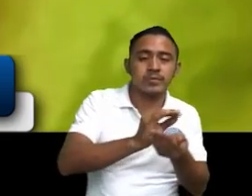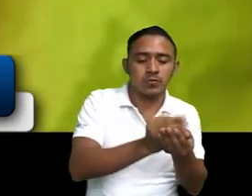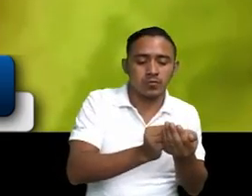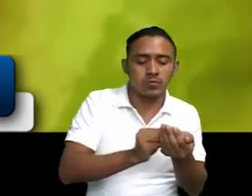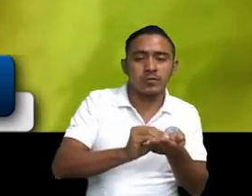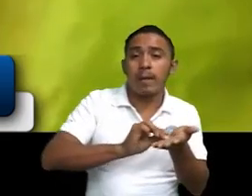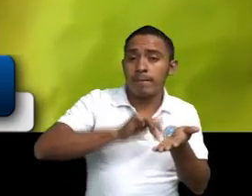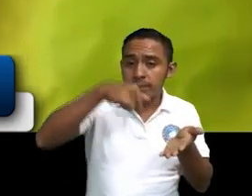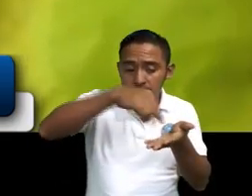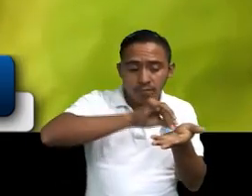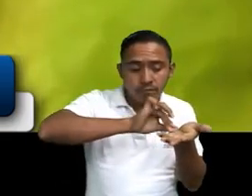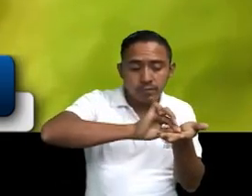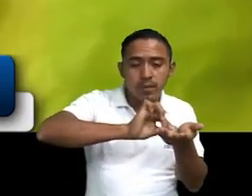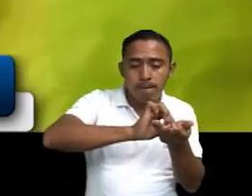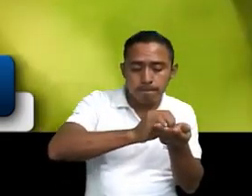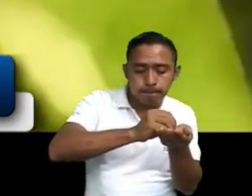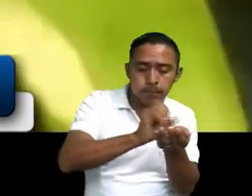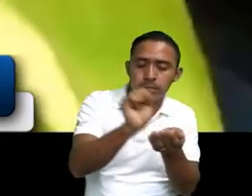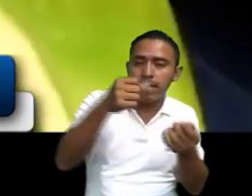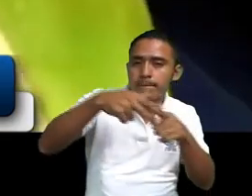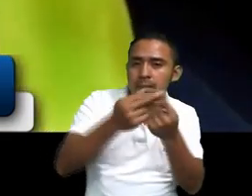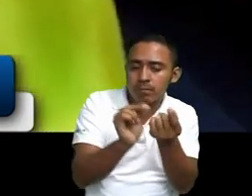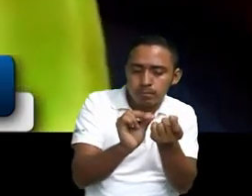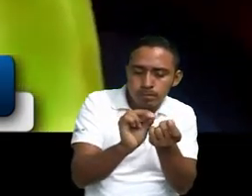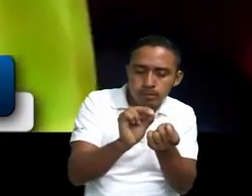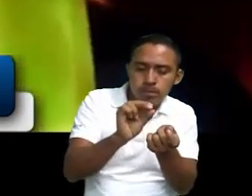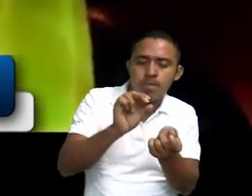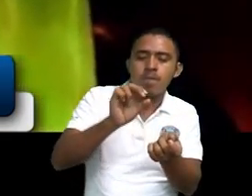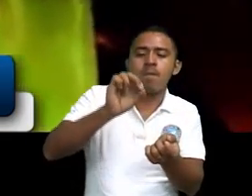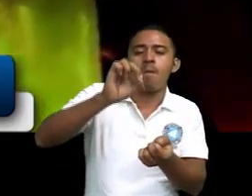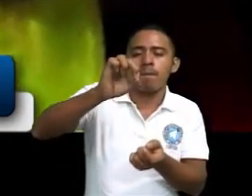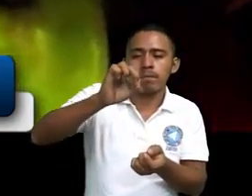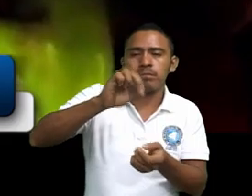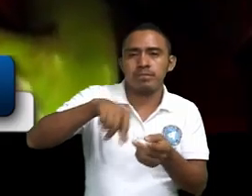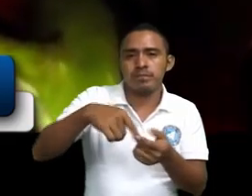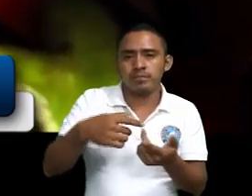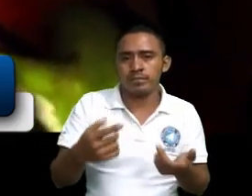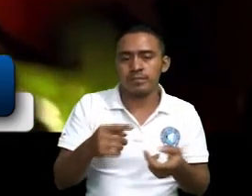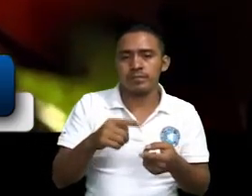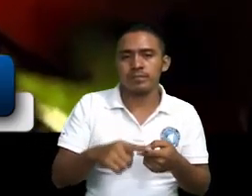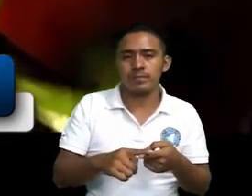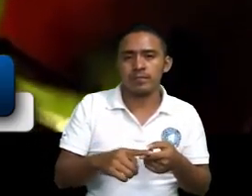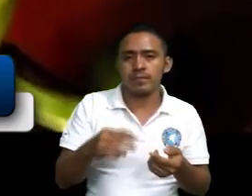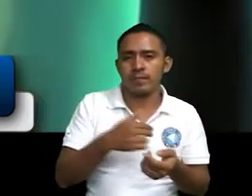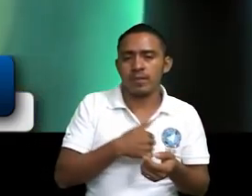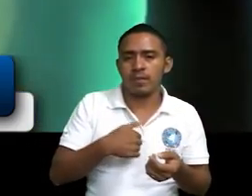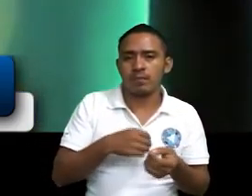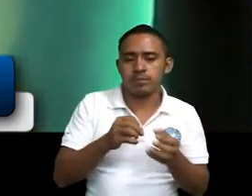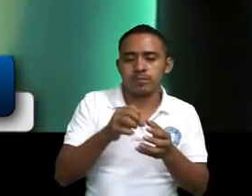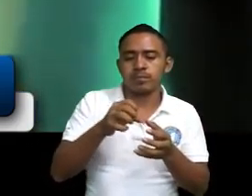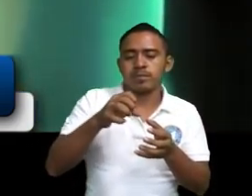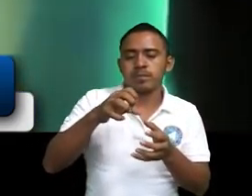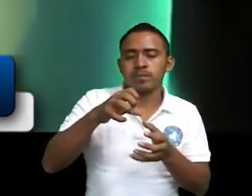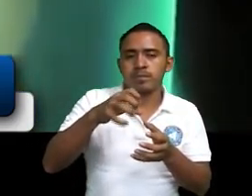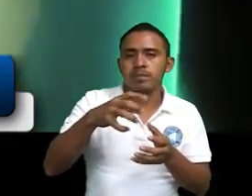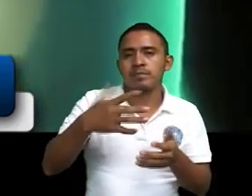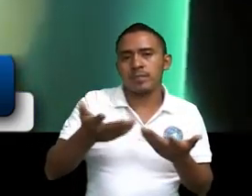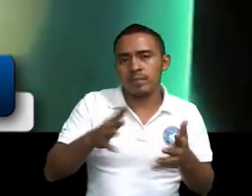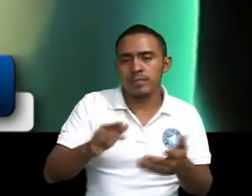fondo de la vesícula y se van formando poco a poco, primero con una nucleación, luego van desarrollando el aumento de los mismos hasta